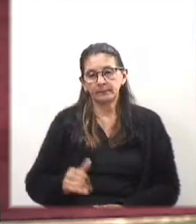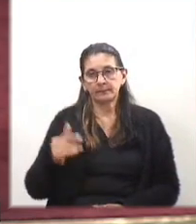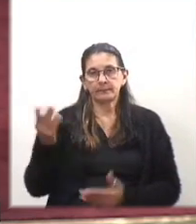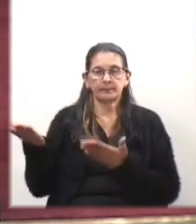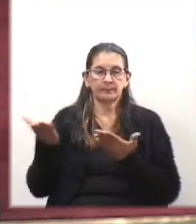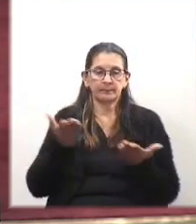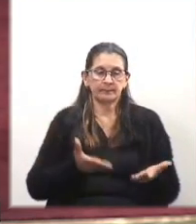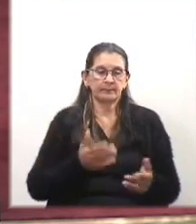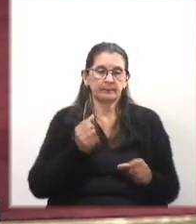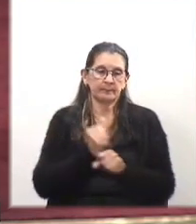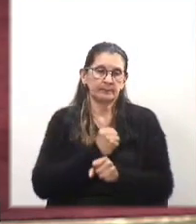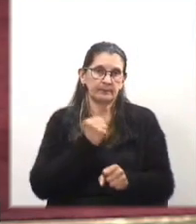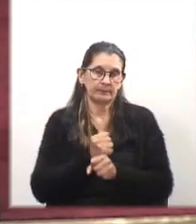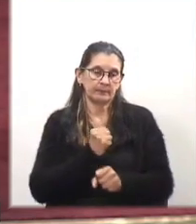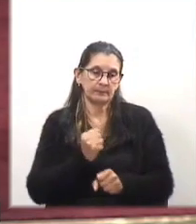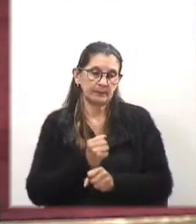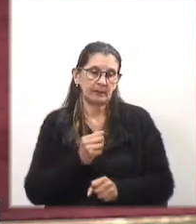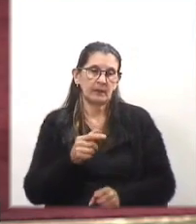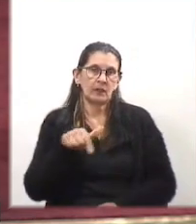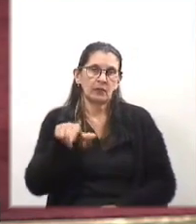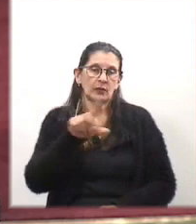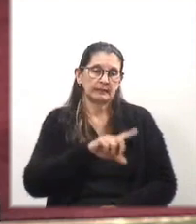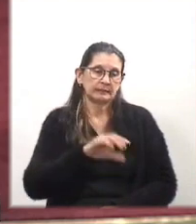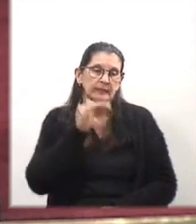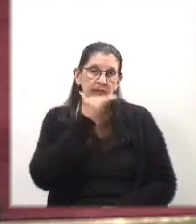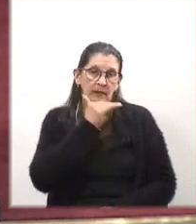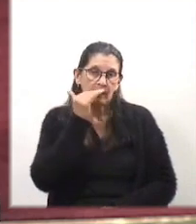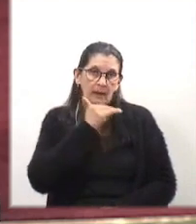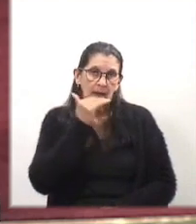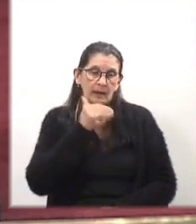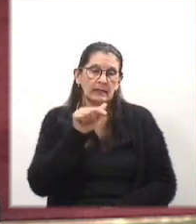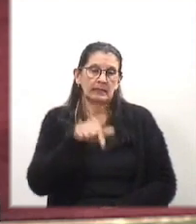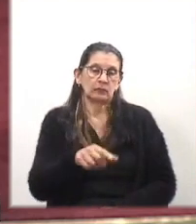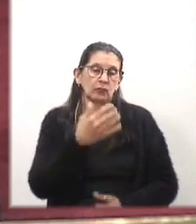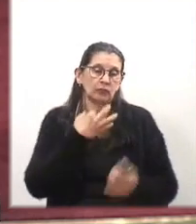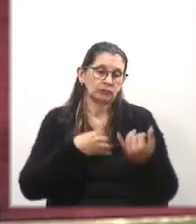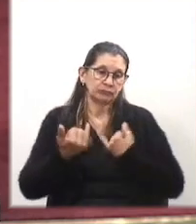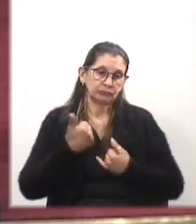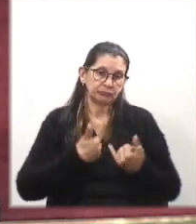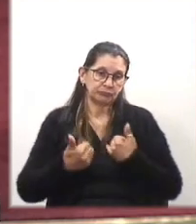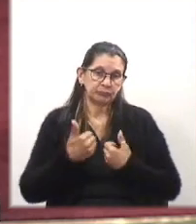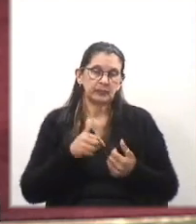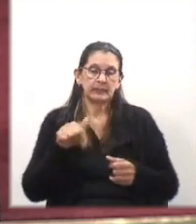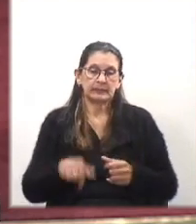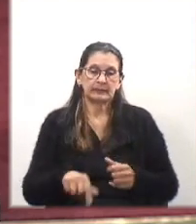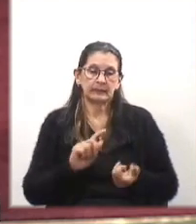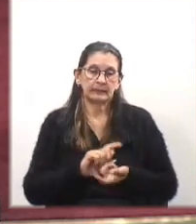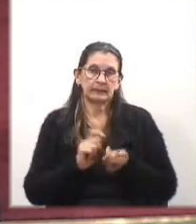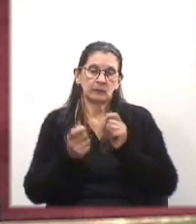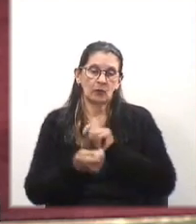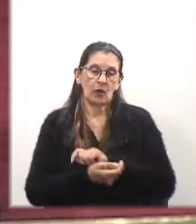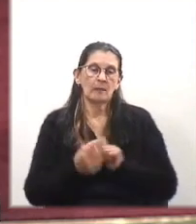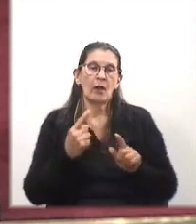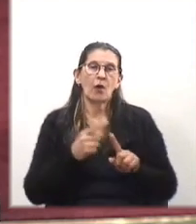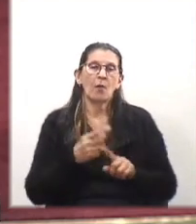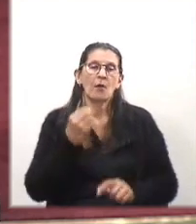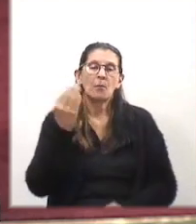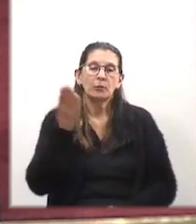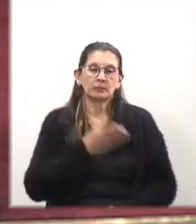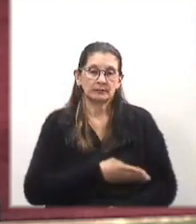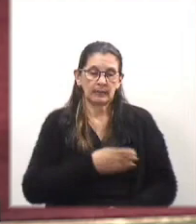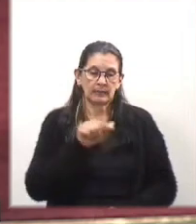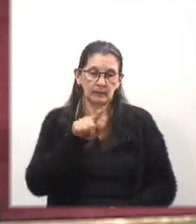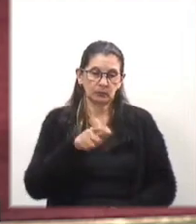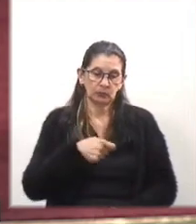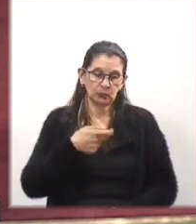colectivos de trabajadores de la caja, estos nos expresaron que en esta reforma y como porcentaje de sus